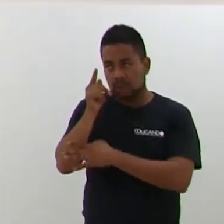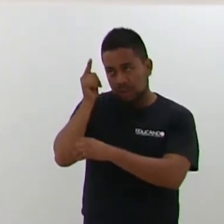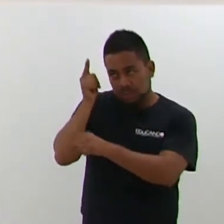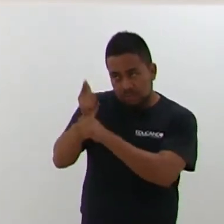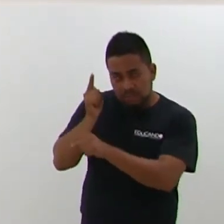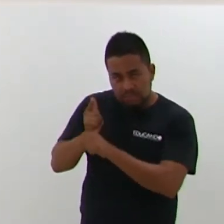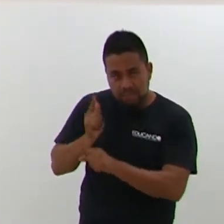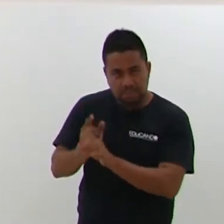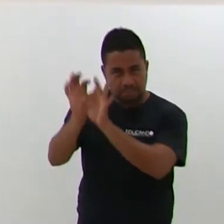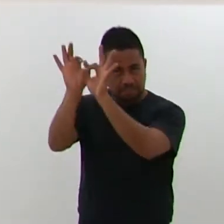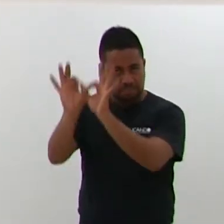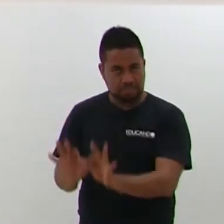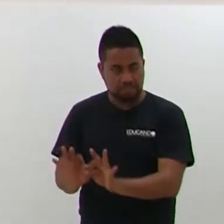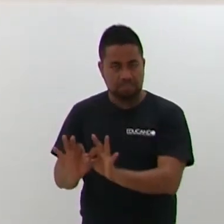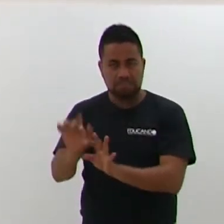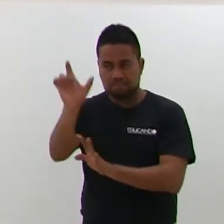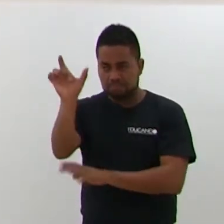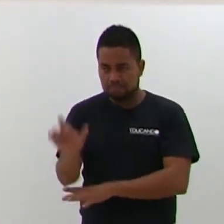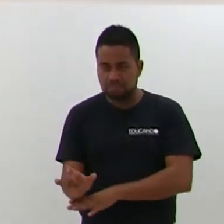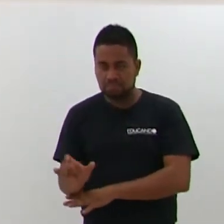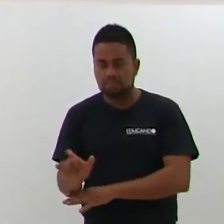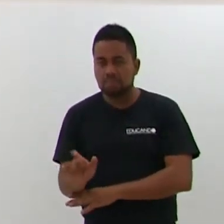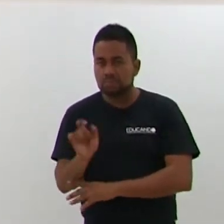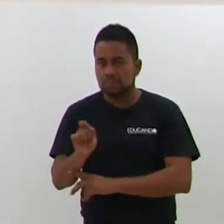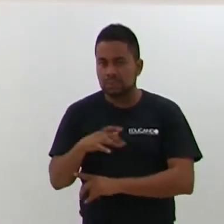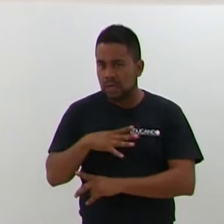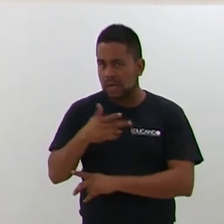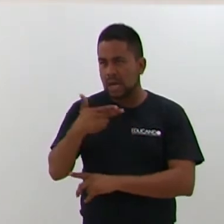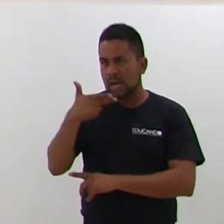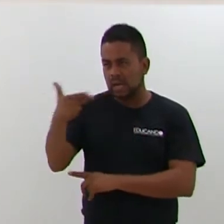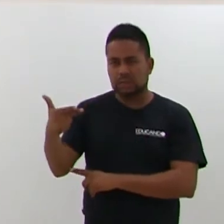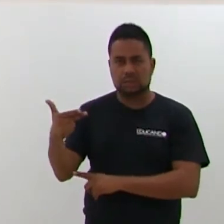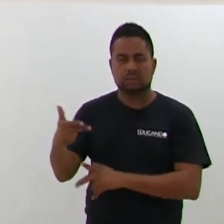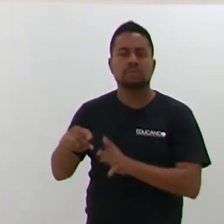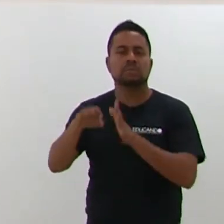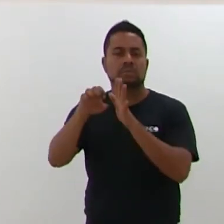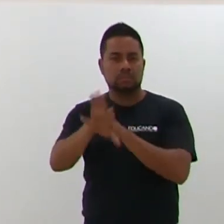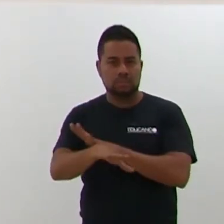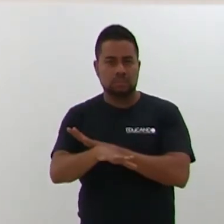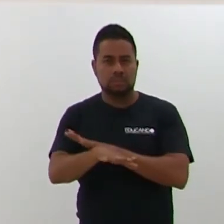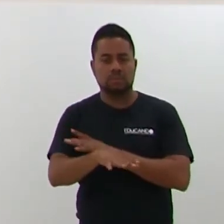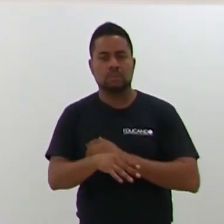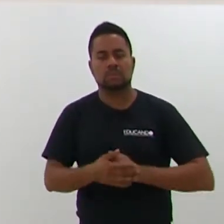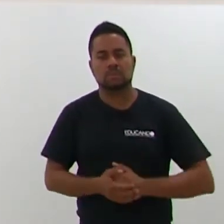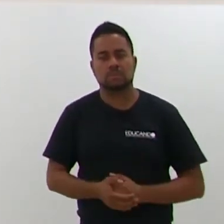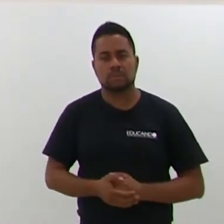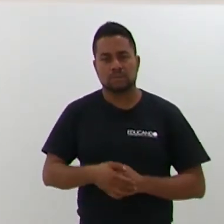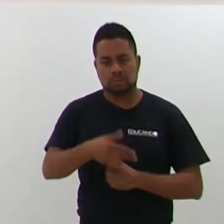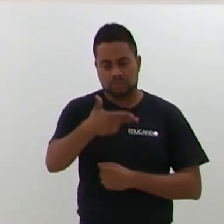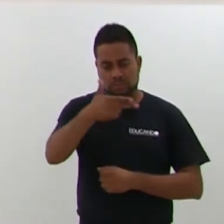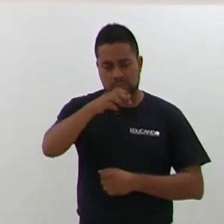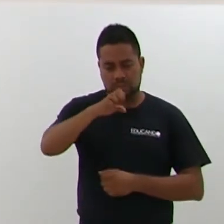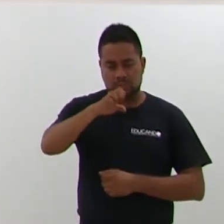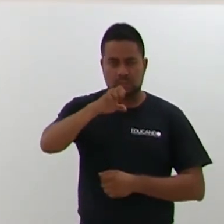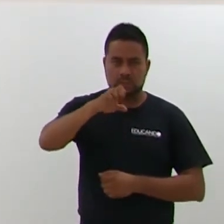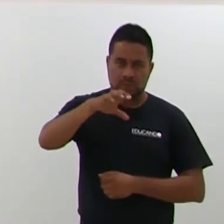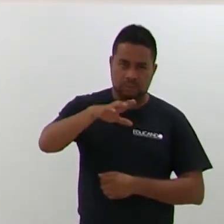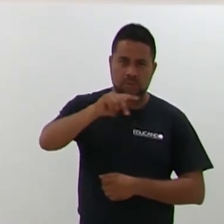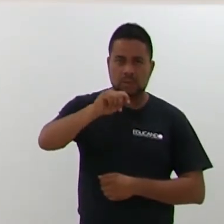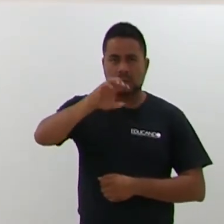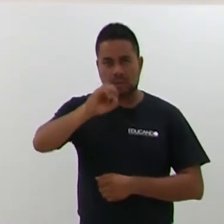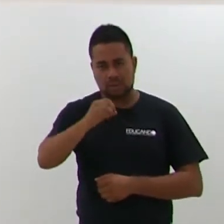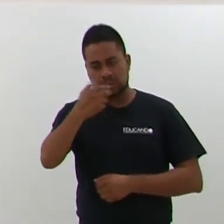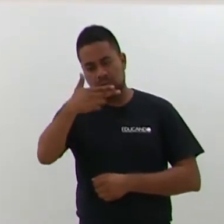especiales que ya de por sí tienen H. Por ejemplo, ecto, hepta, hexa,